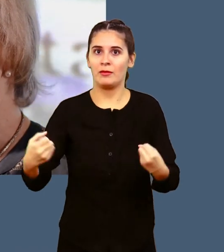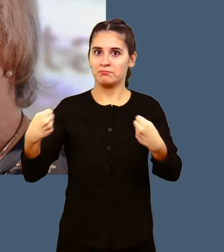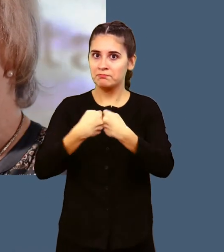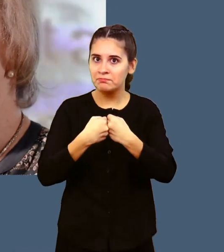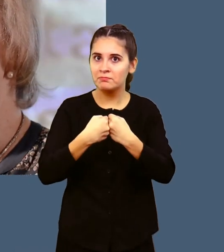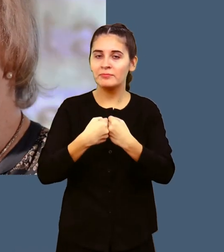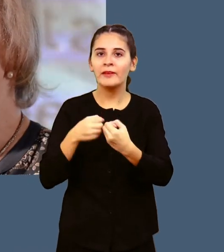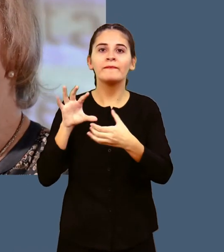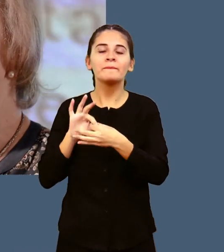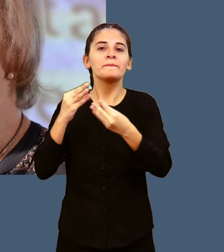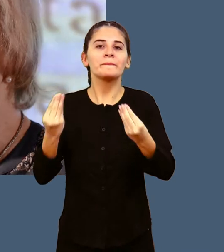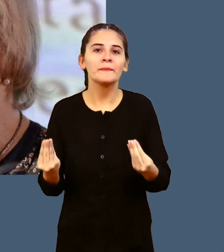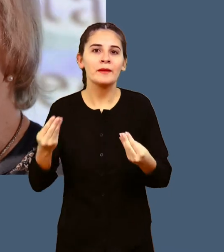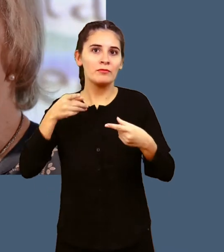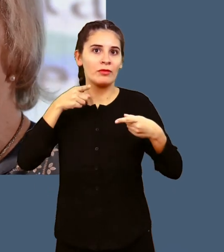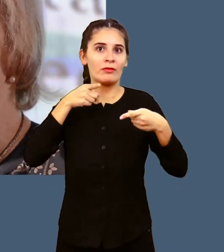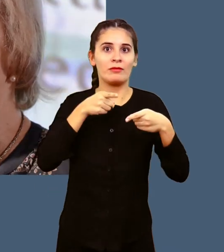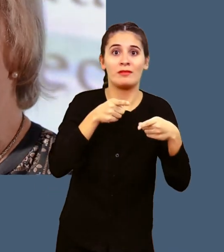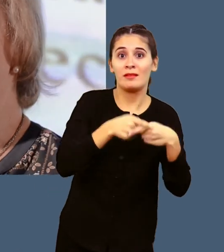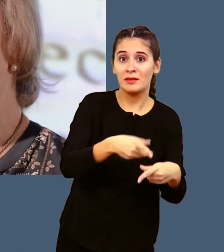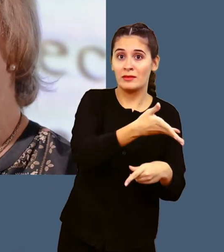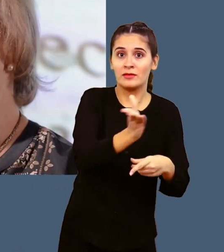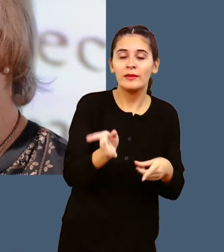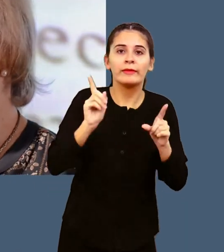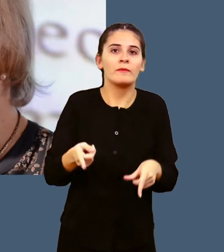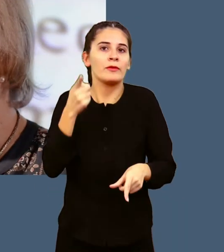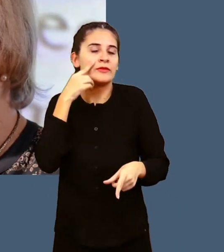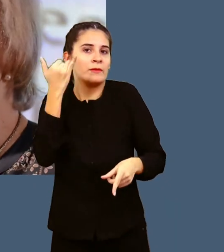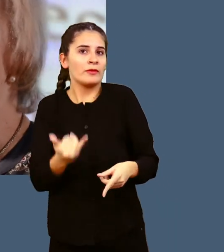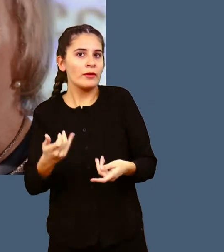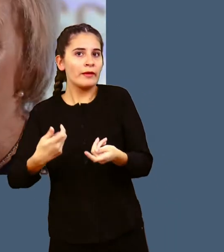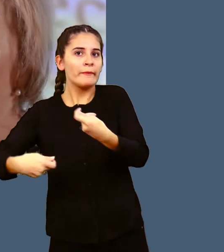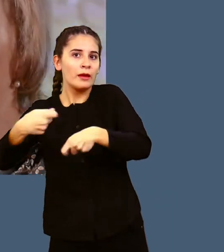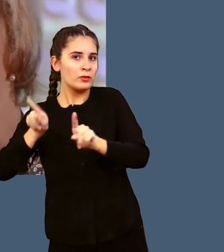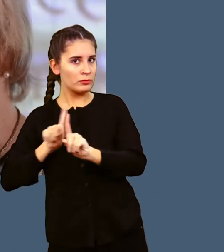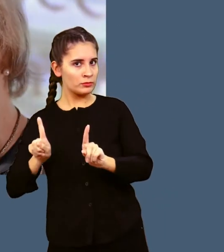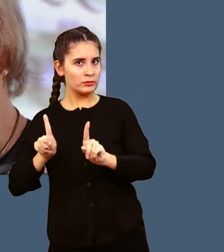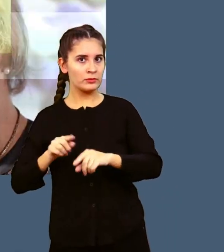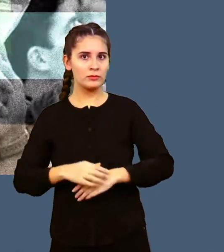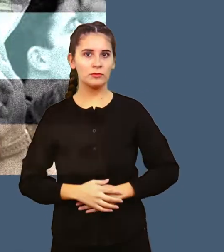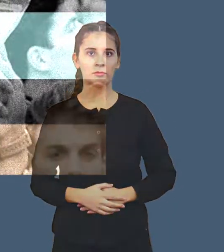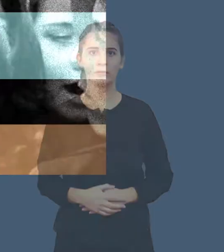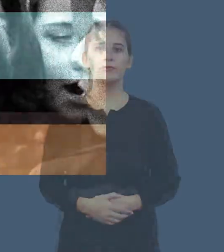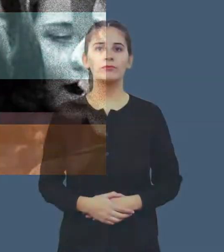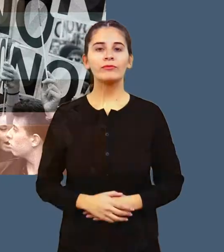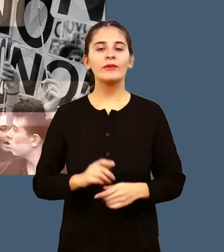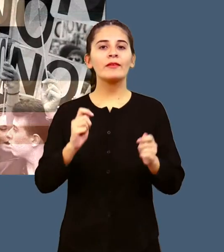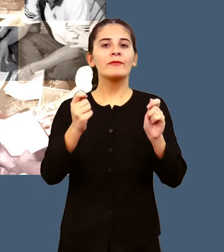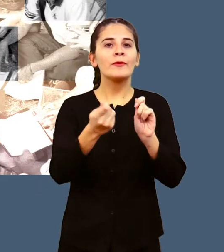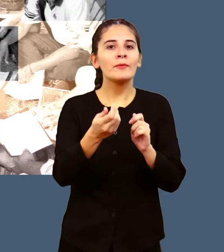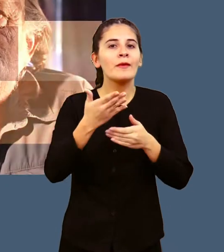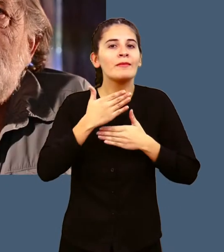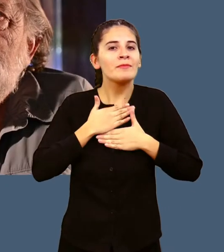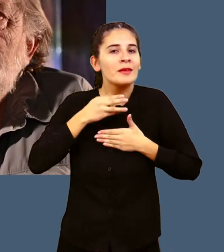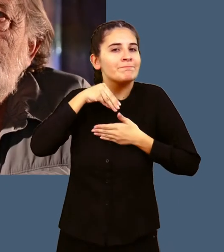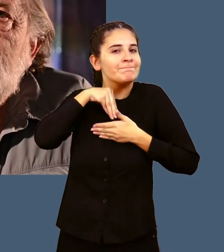ver con los retos que da la sociedad y el conocimiento, no el mercado. La reforma a